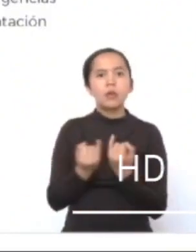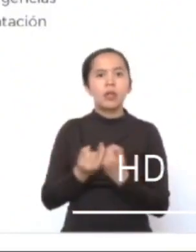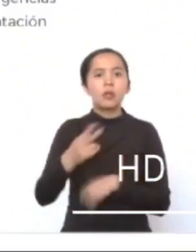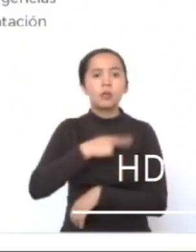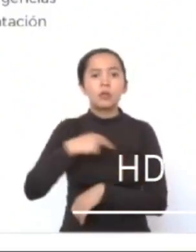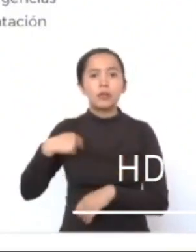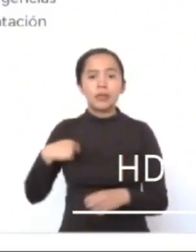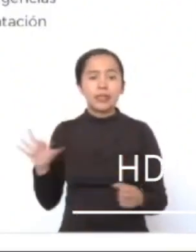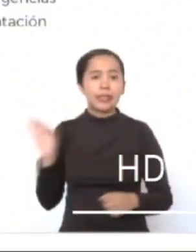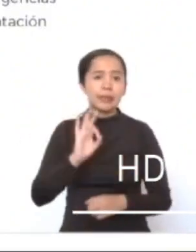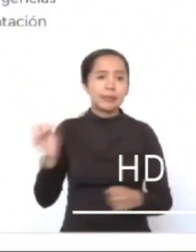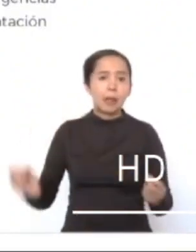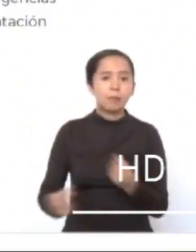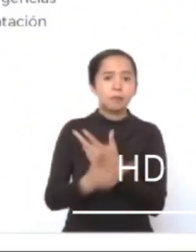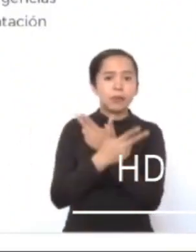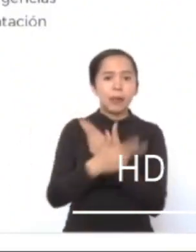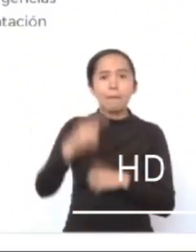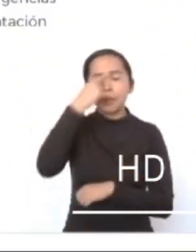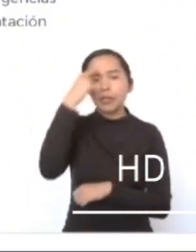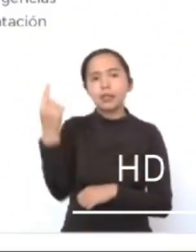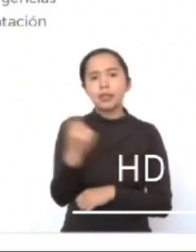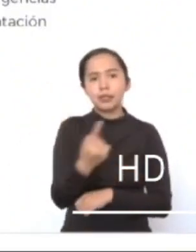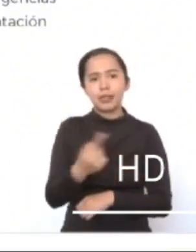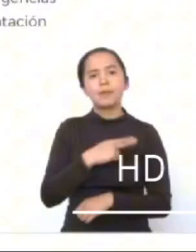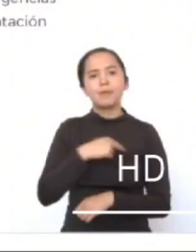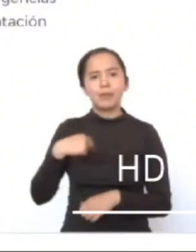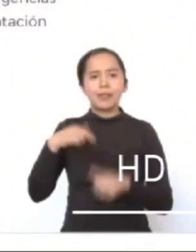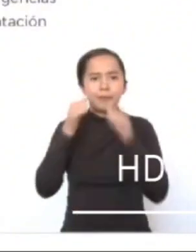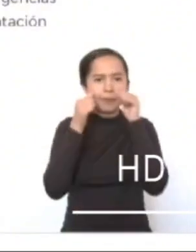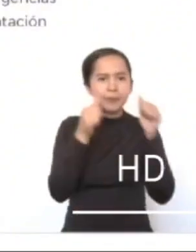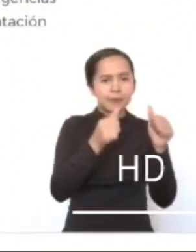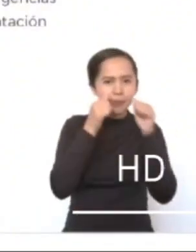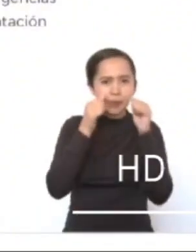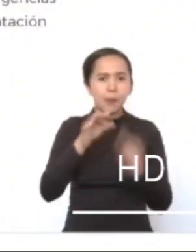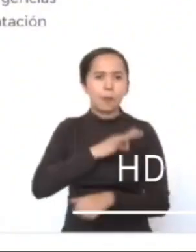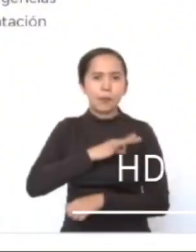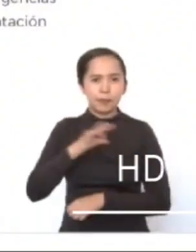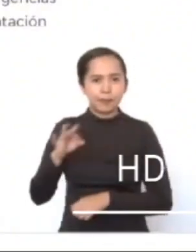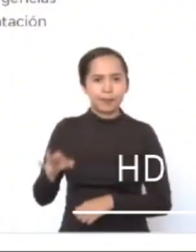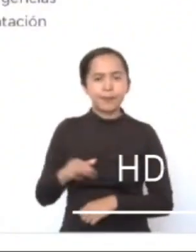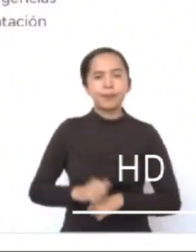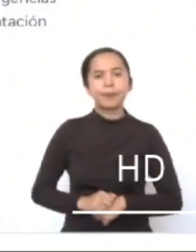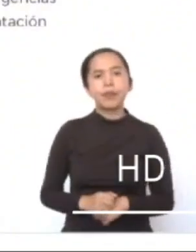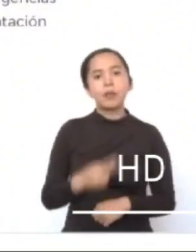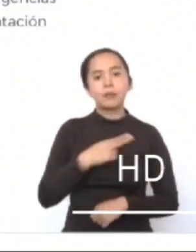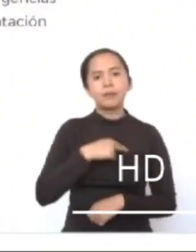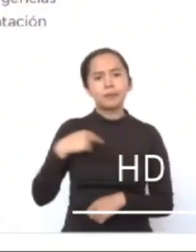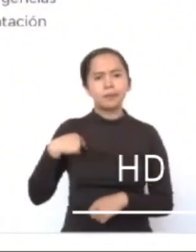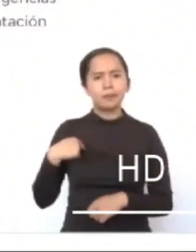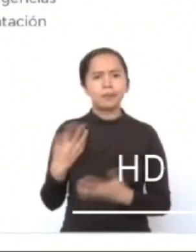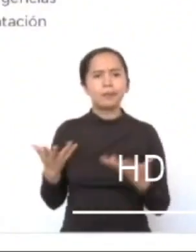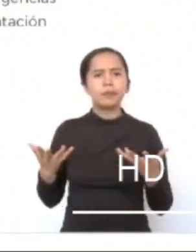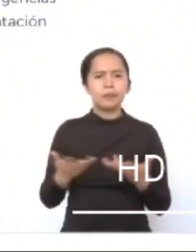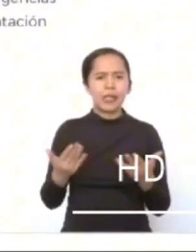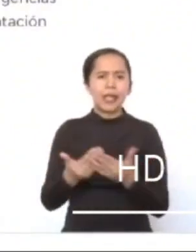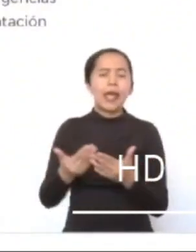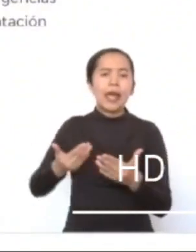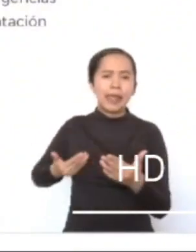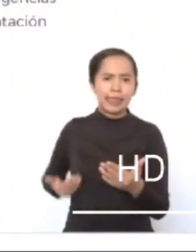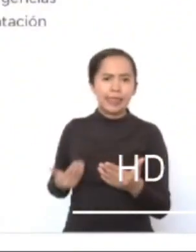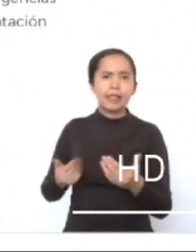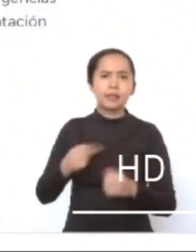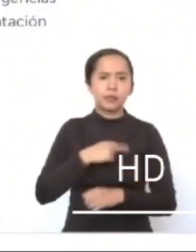una videollamada para brindarles toda la atención que requieran. Como lo hemos apuntado con